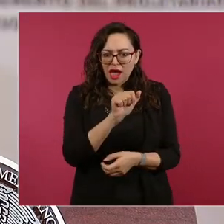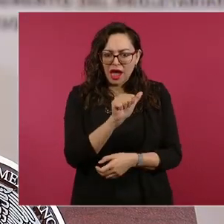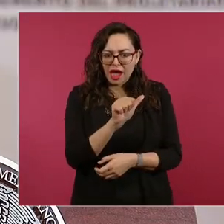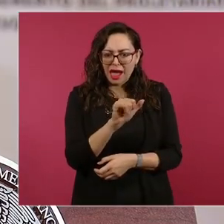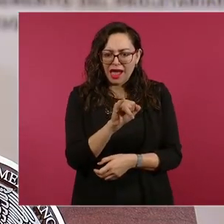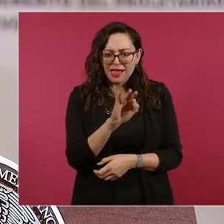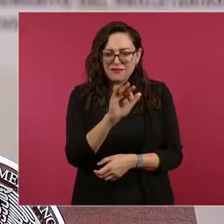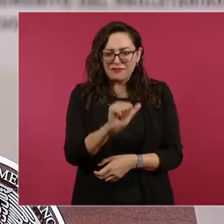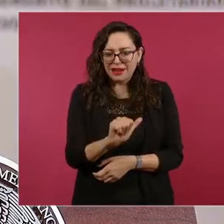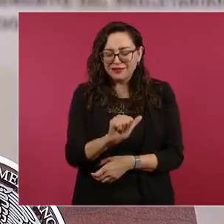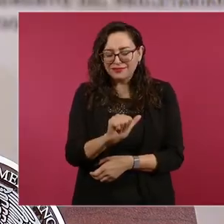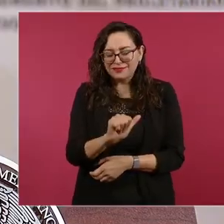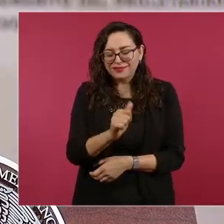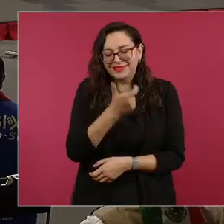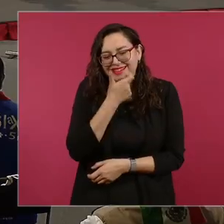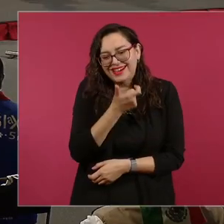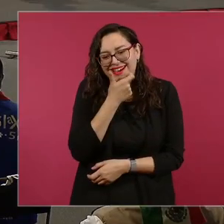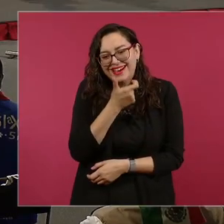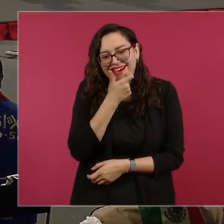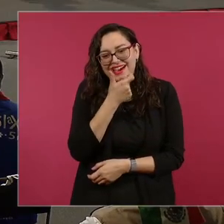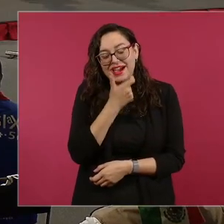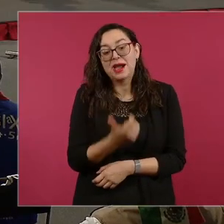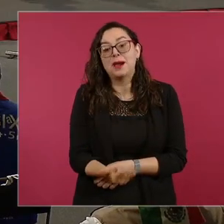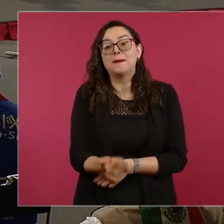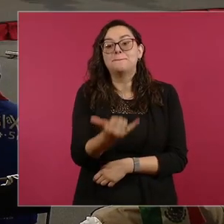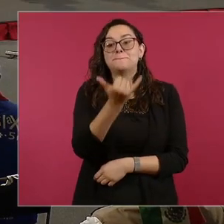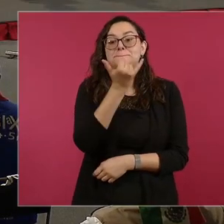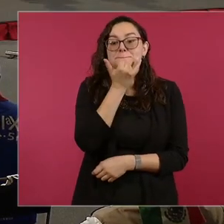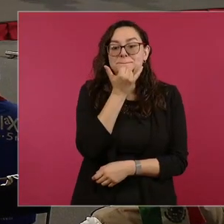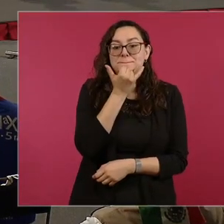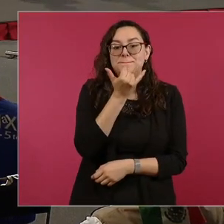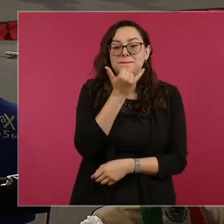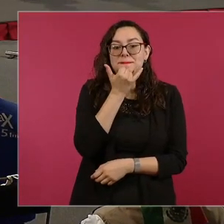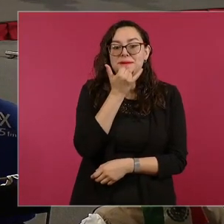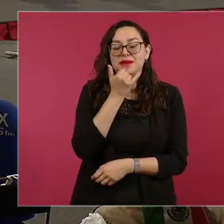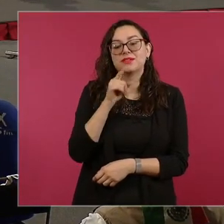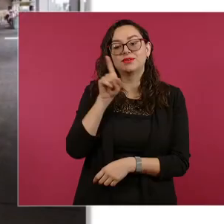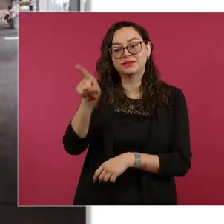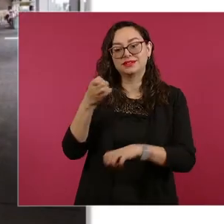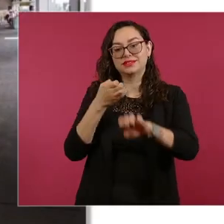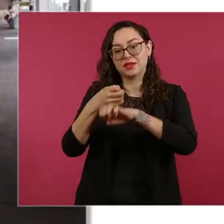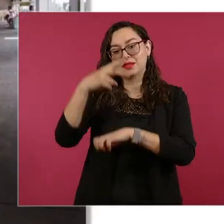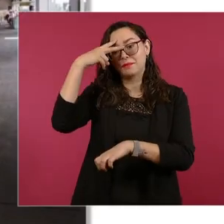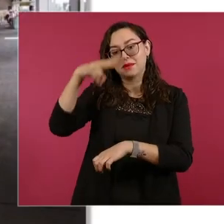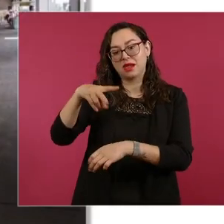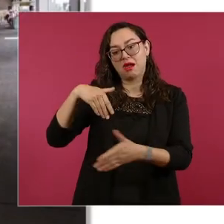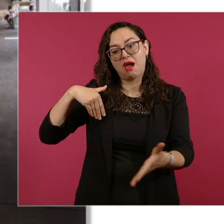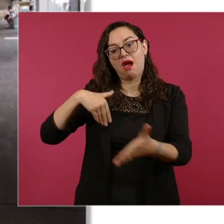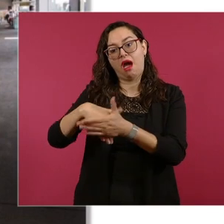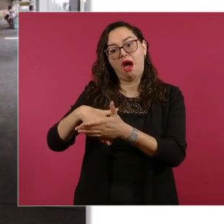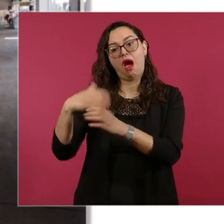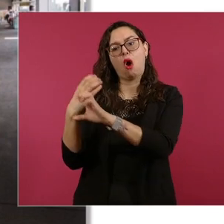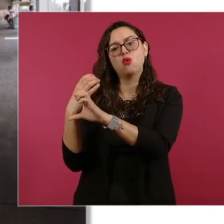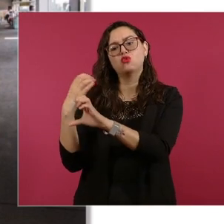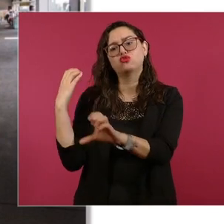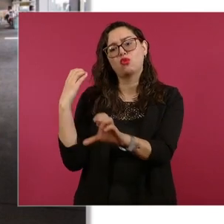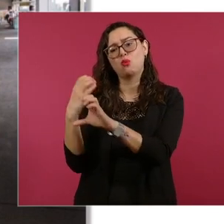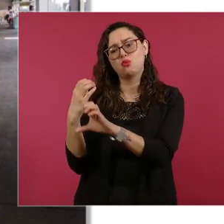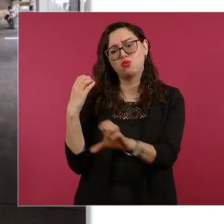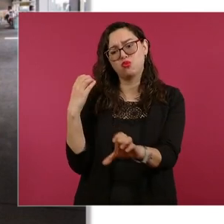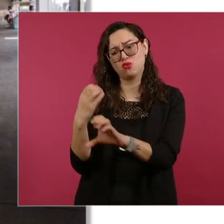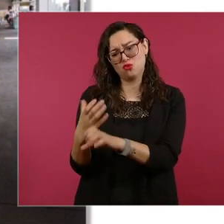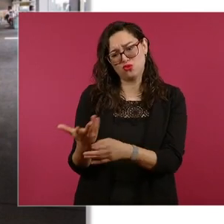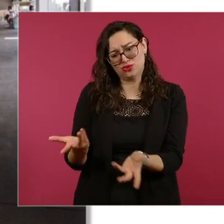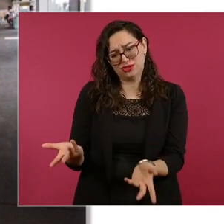perdón, a la central de autobuses de Tepozotlán en el Estado de México. De ese tamaño son las mentiras que ahora